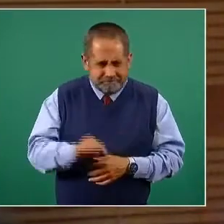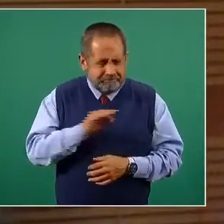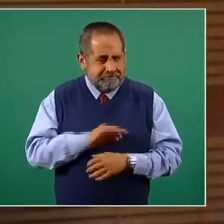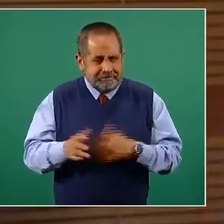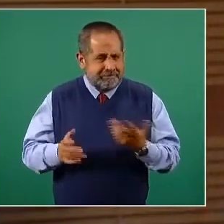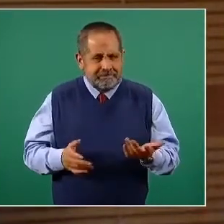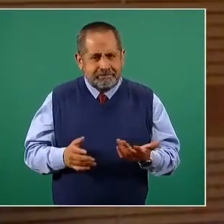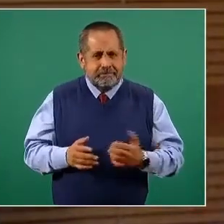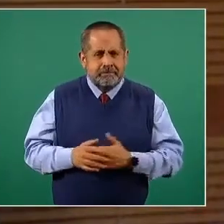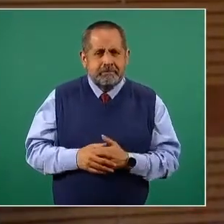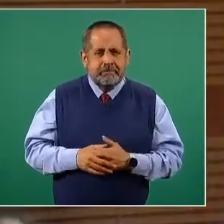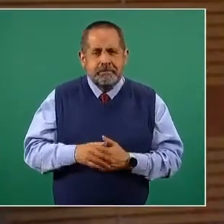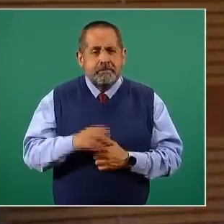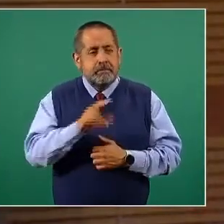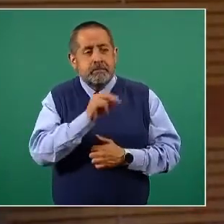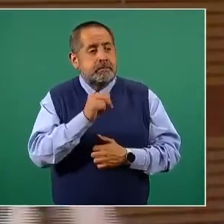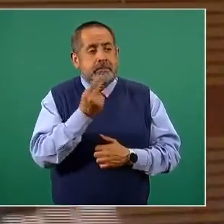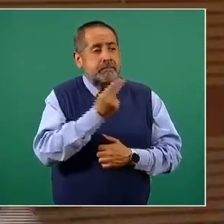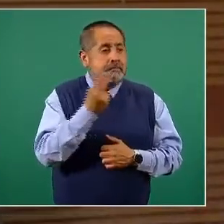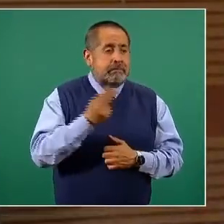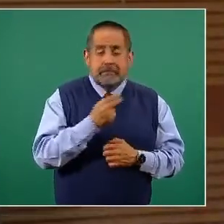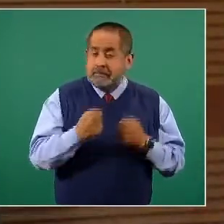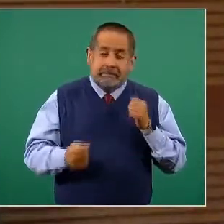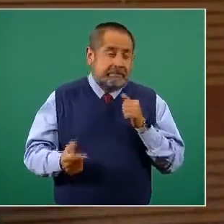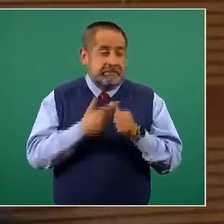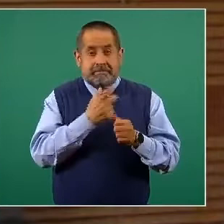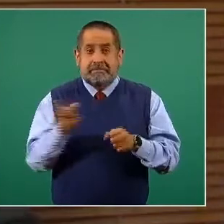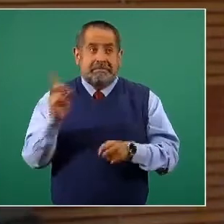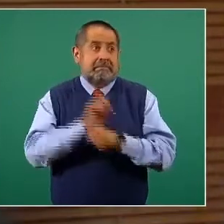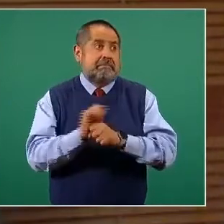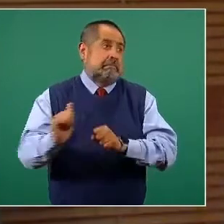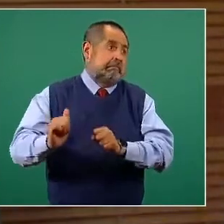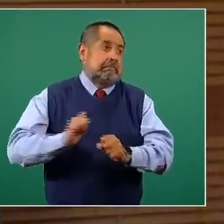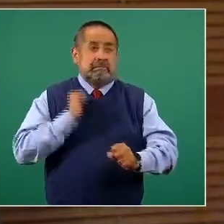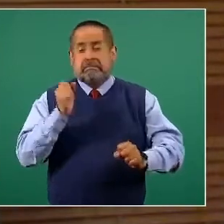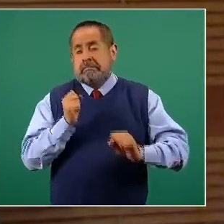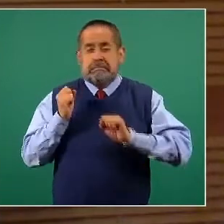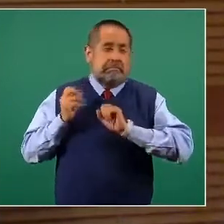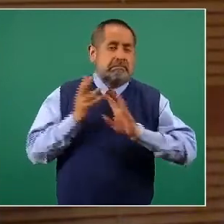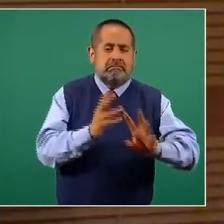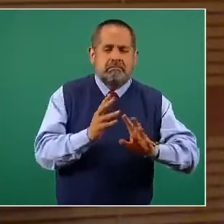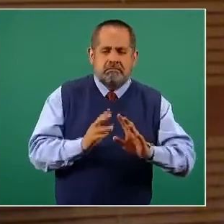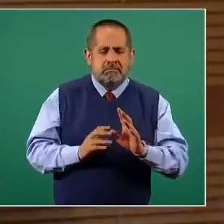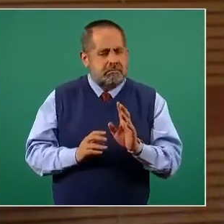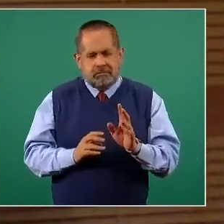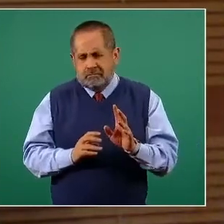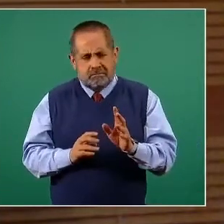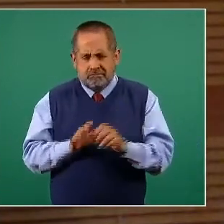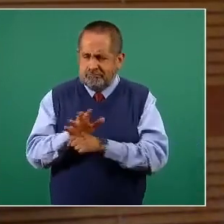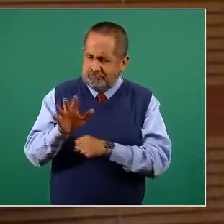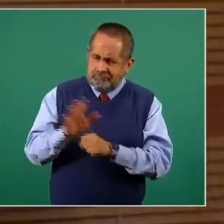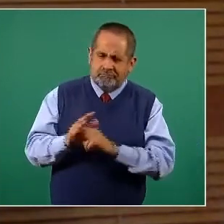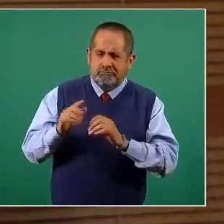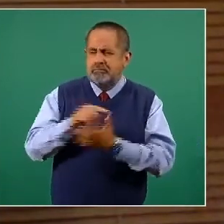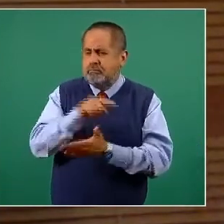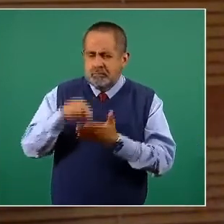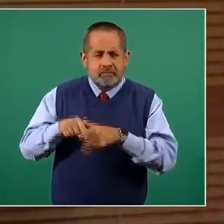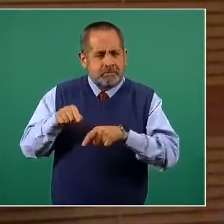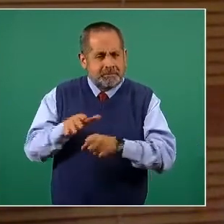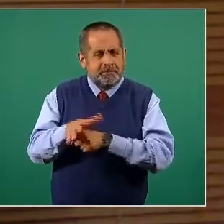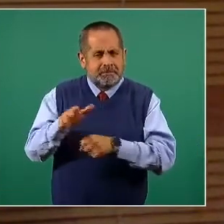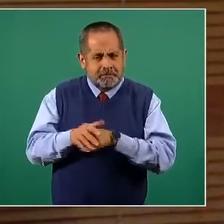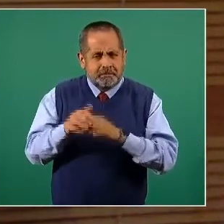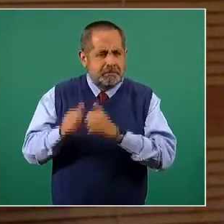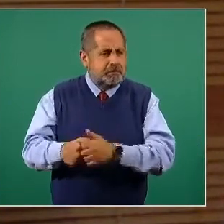tampoco es una necesidad de ir el primer día a vacunarse, van a estar activos varios días en estos mismos sitios, y por eso